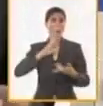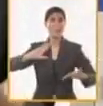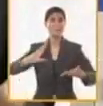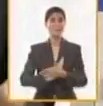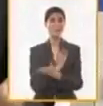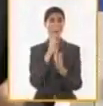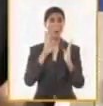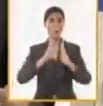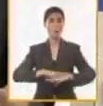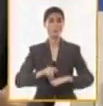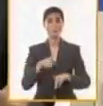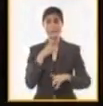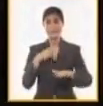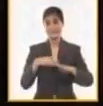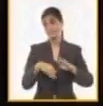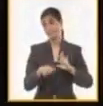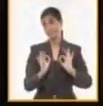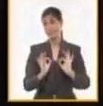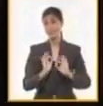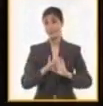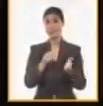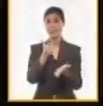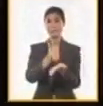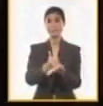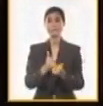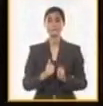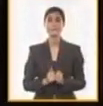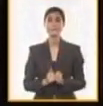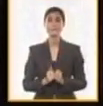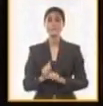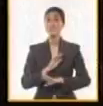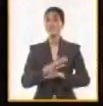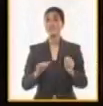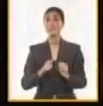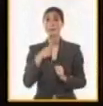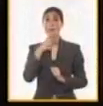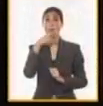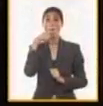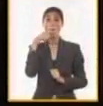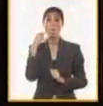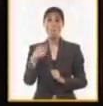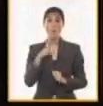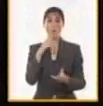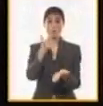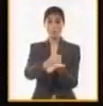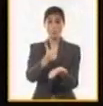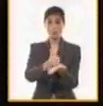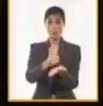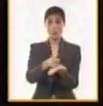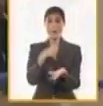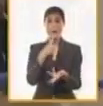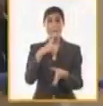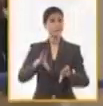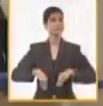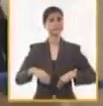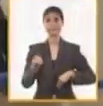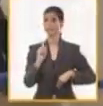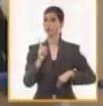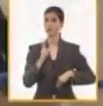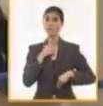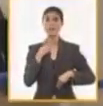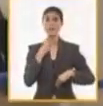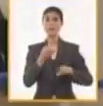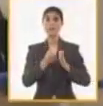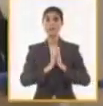del Patriarcado de Moscú. El jefe de la diplomacia rusa reiteró que Moscú no va a dejar a los rusoparlantes en Ucrania bajo el régimen actual